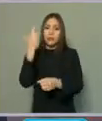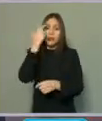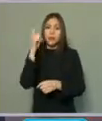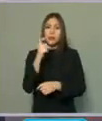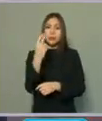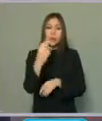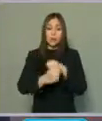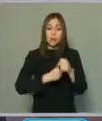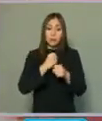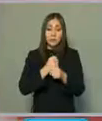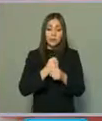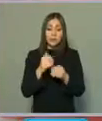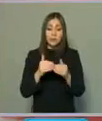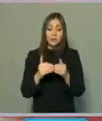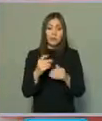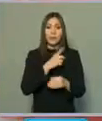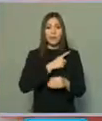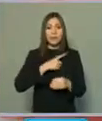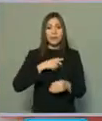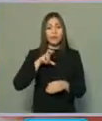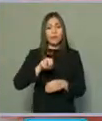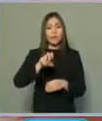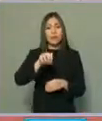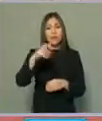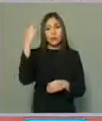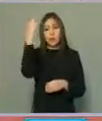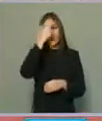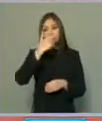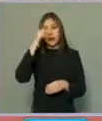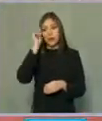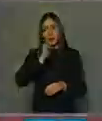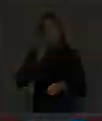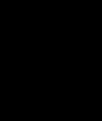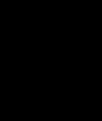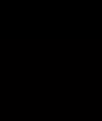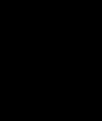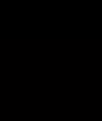25 años. Pues ahí está, hay que checarnos, ¿no? Eso es definitivo, doctor. Muchísimas gracias.